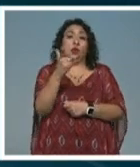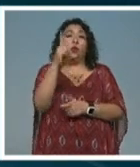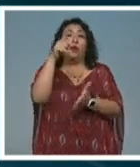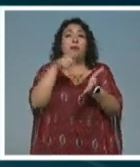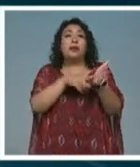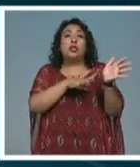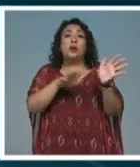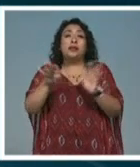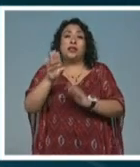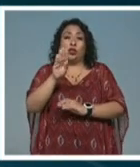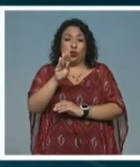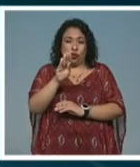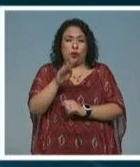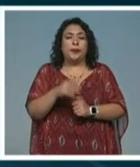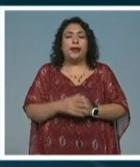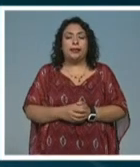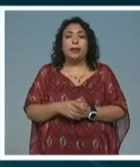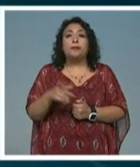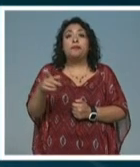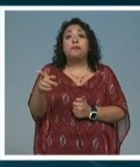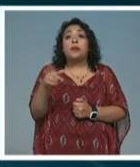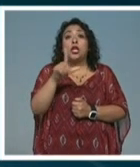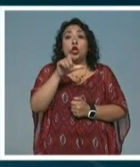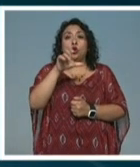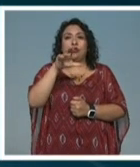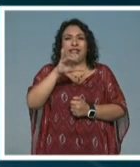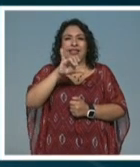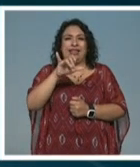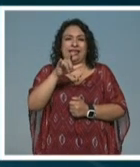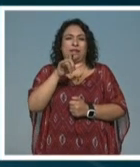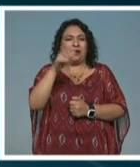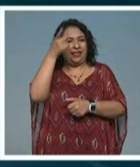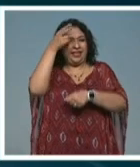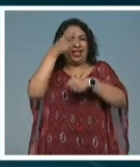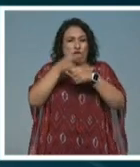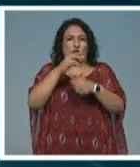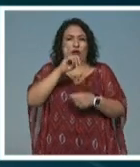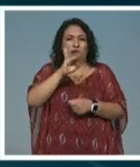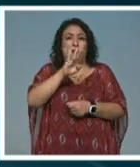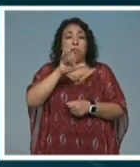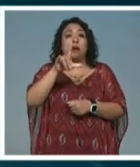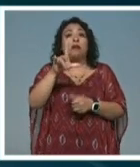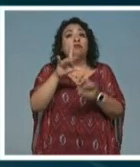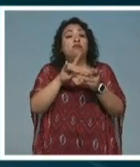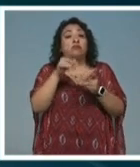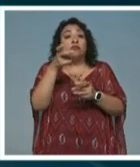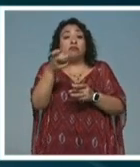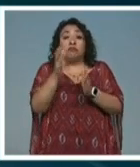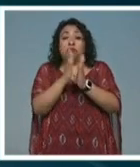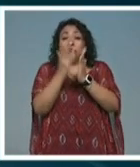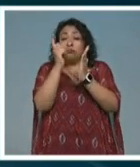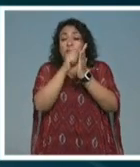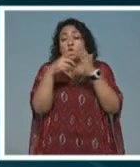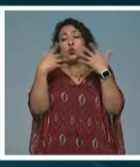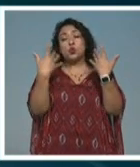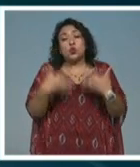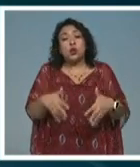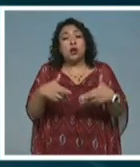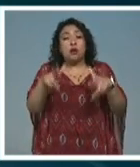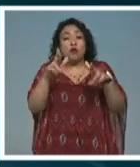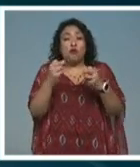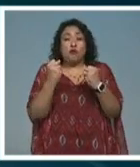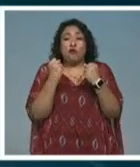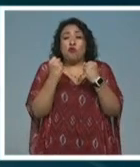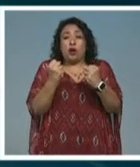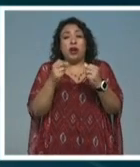de 1990. Lucina Jiménez, directora general del IMBAL, destacó que se trata de una obra que representa una